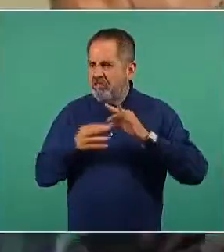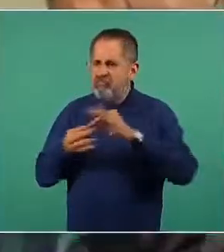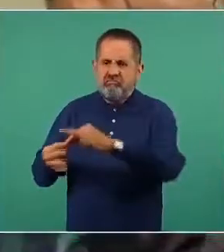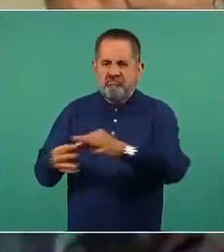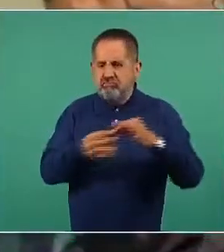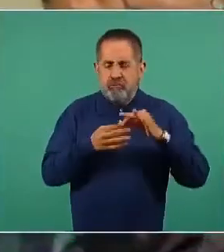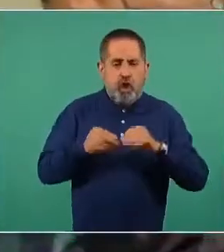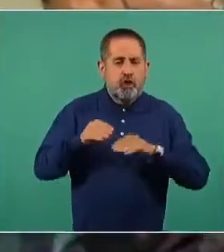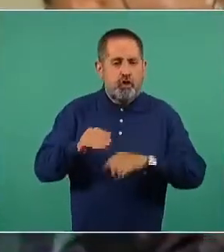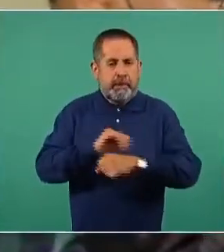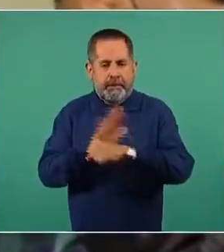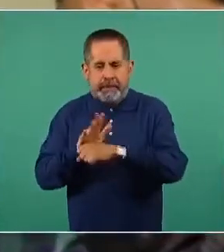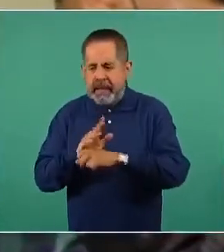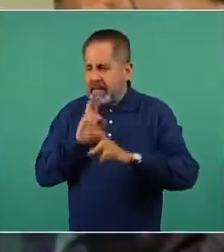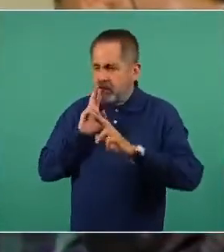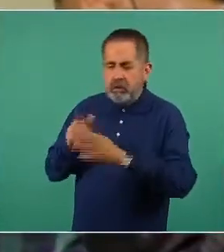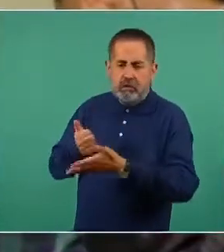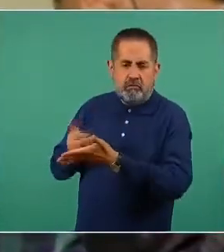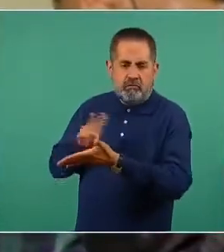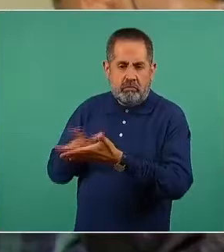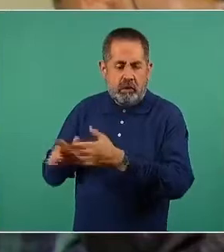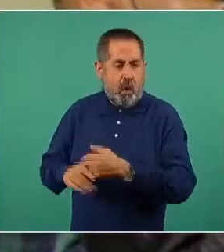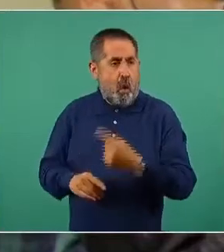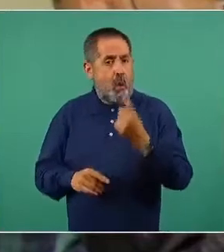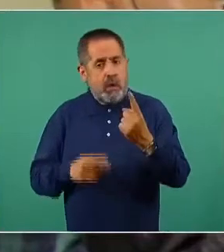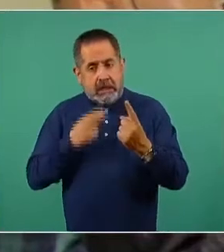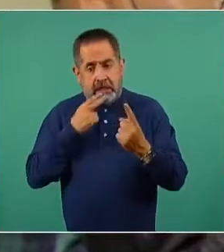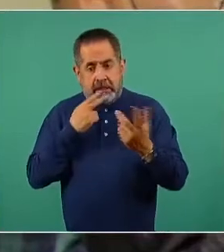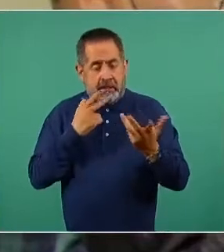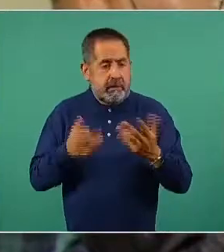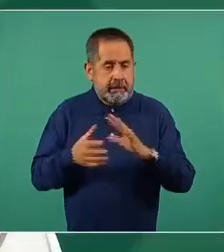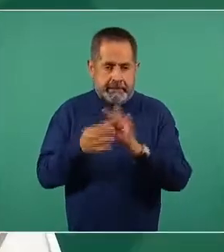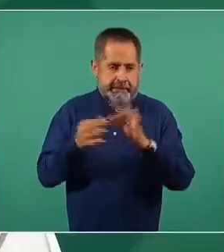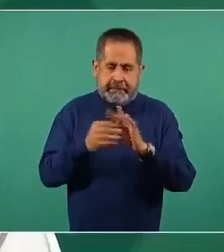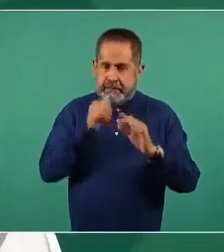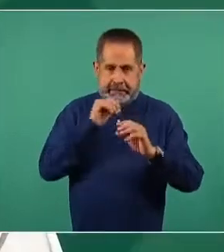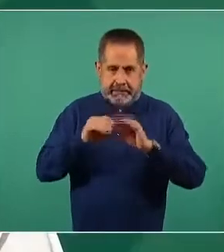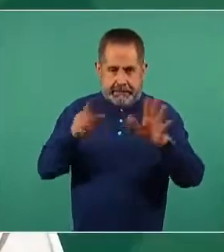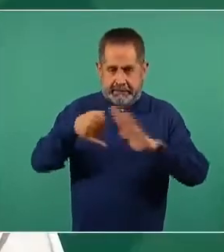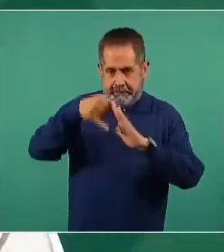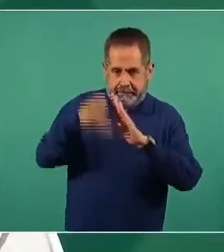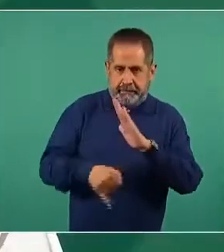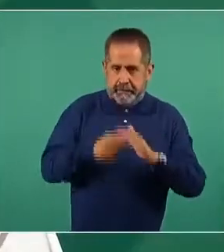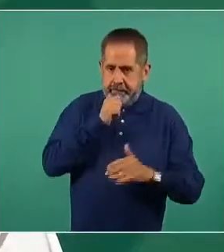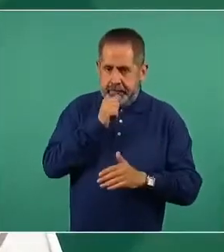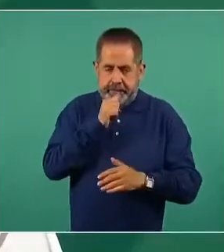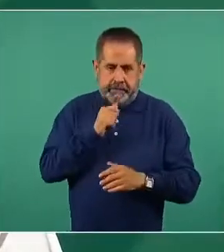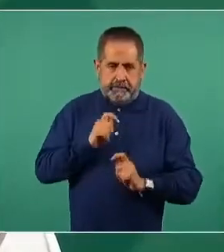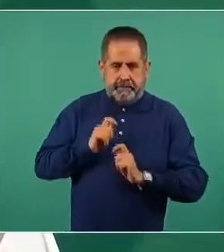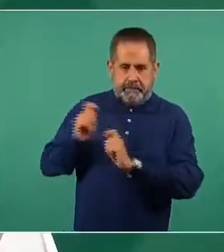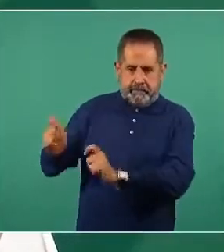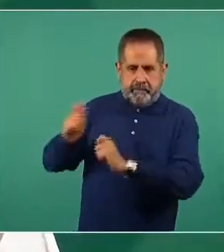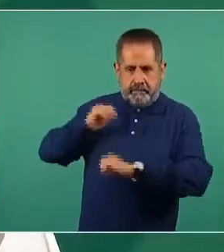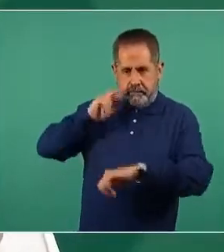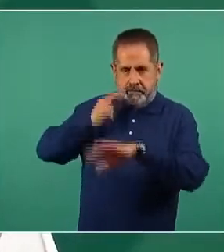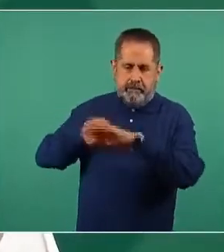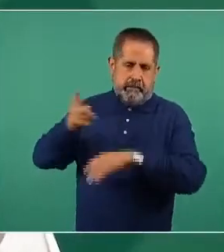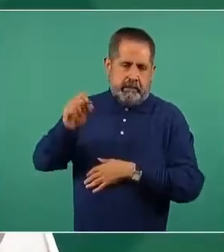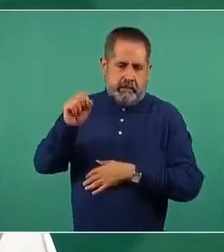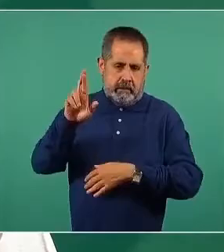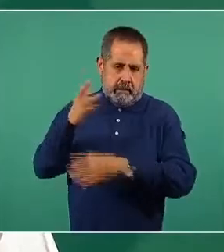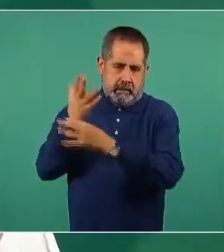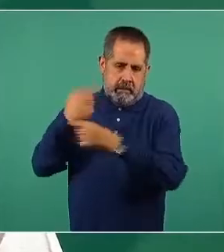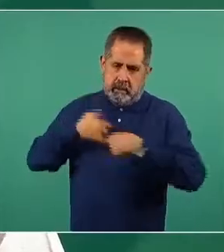la respuesta pandémica. Uno de los instrumentos útiles, no daré detalles puesto que está esto a cargo de la Secretaría de Relaciones